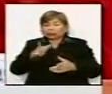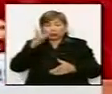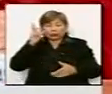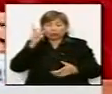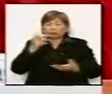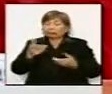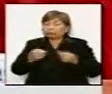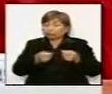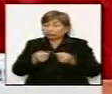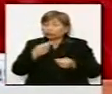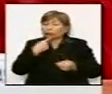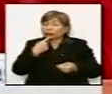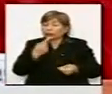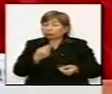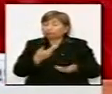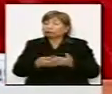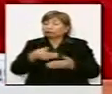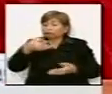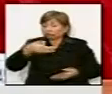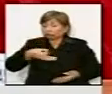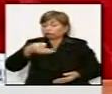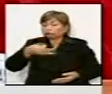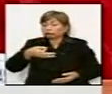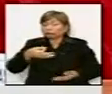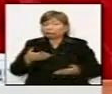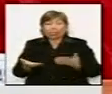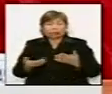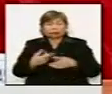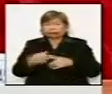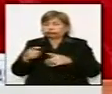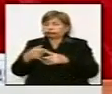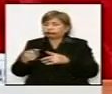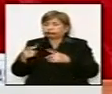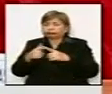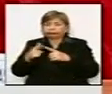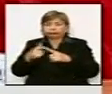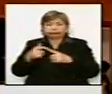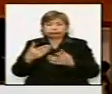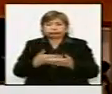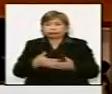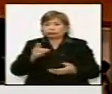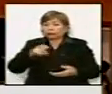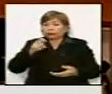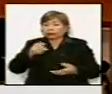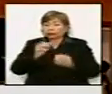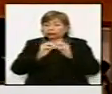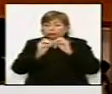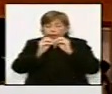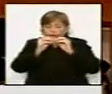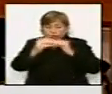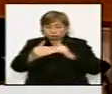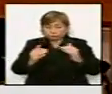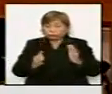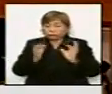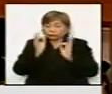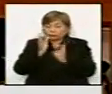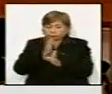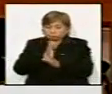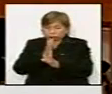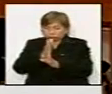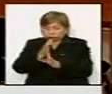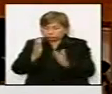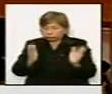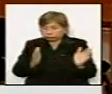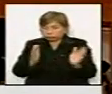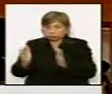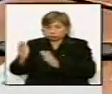El legislador manifestó que si bien es cierto, existen muchos predios que requieren de una debida regularización para el correcto ordenamiento